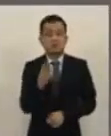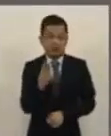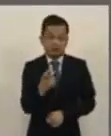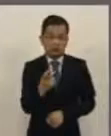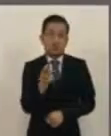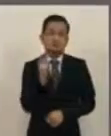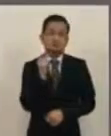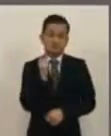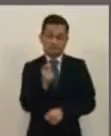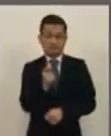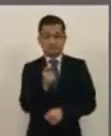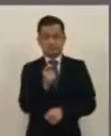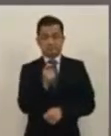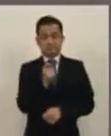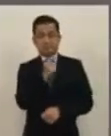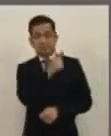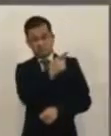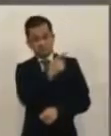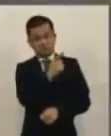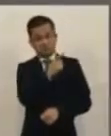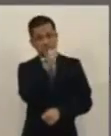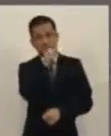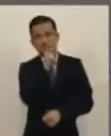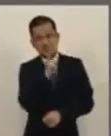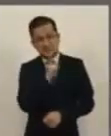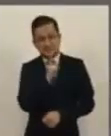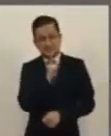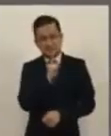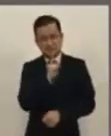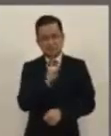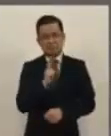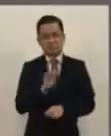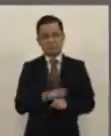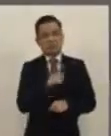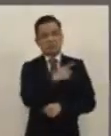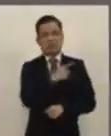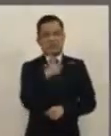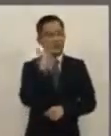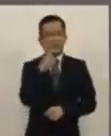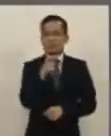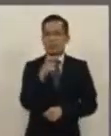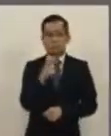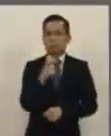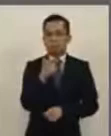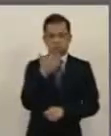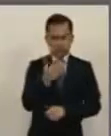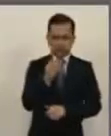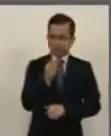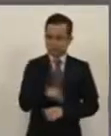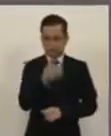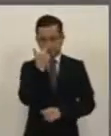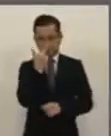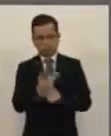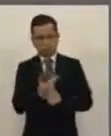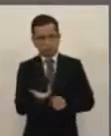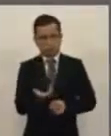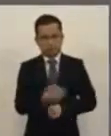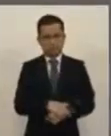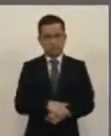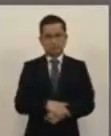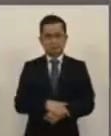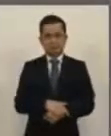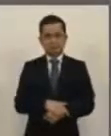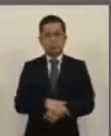He ahí la mentira cuando tratan de evadir la responsabilidad. Por eso